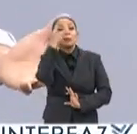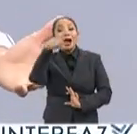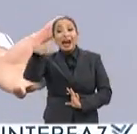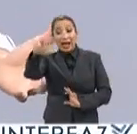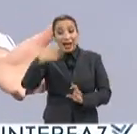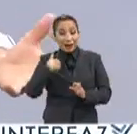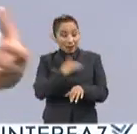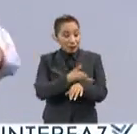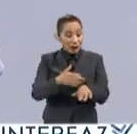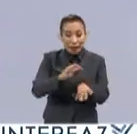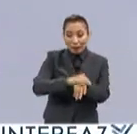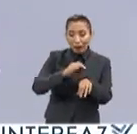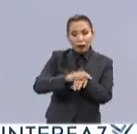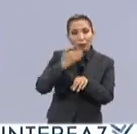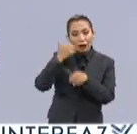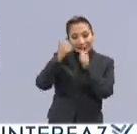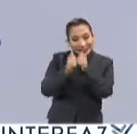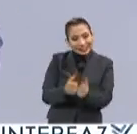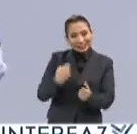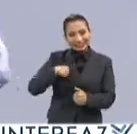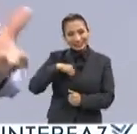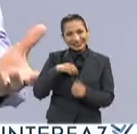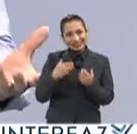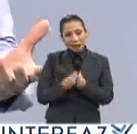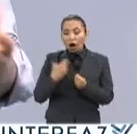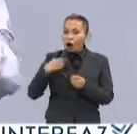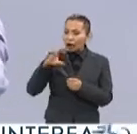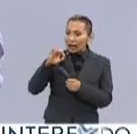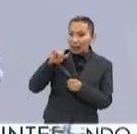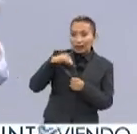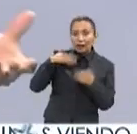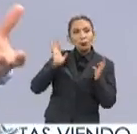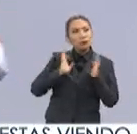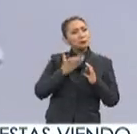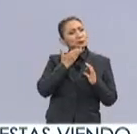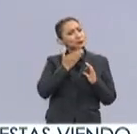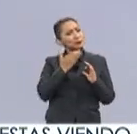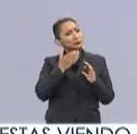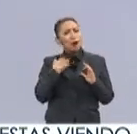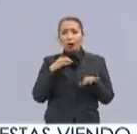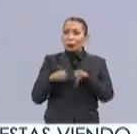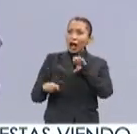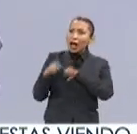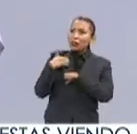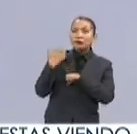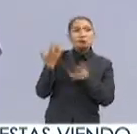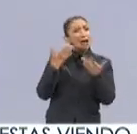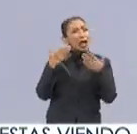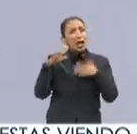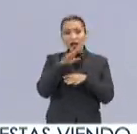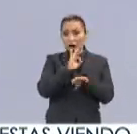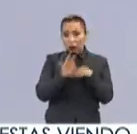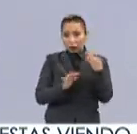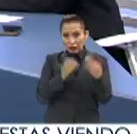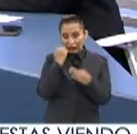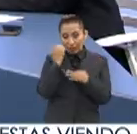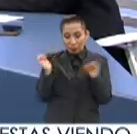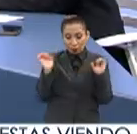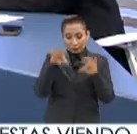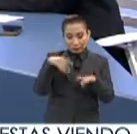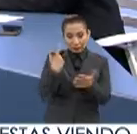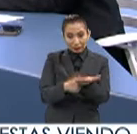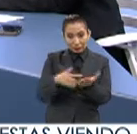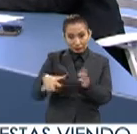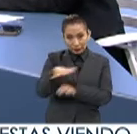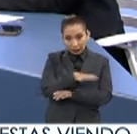nuestros amigos y familiares quieran pasar más tiempo con nosotros, también claro, nuestros clientes, nuestros empleados y todas las personas que queremos